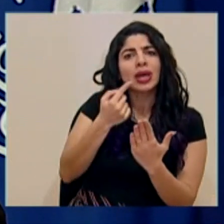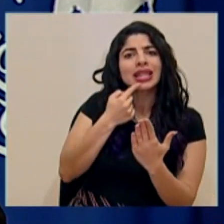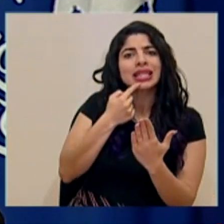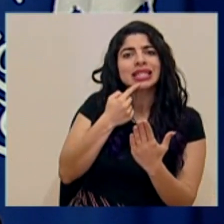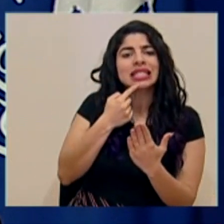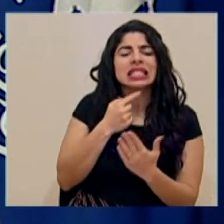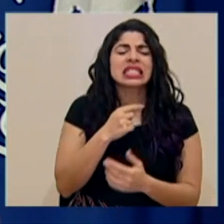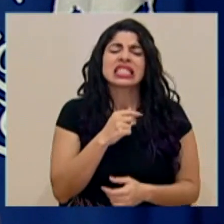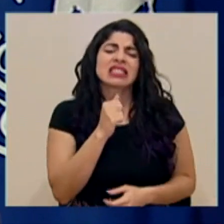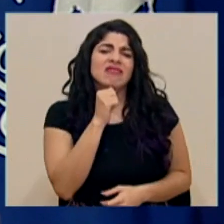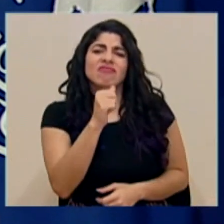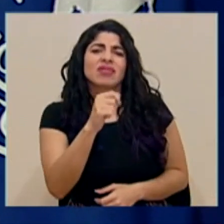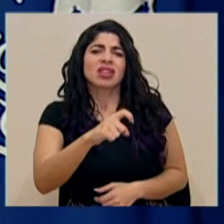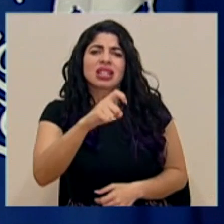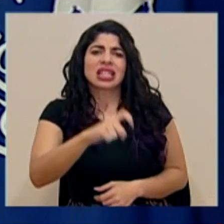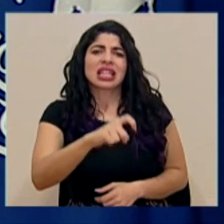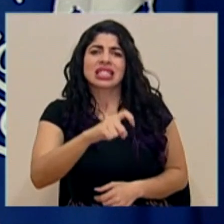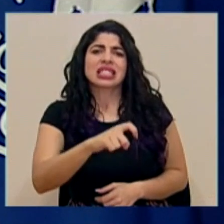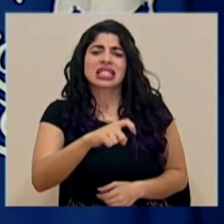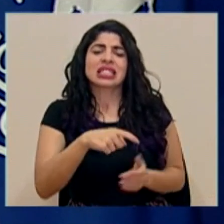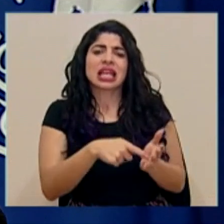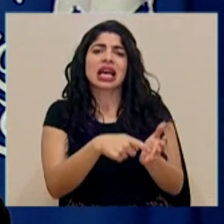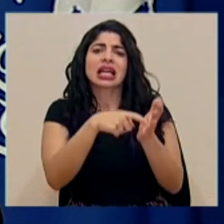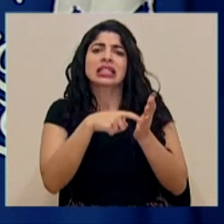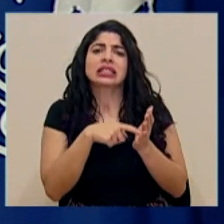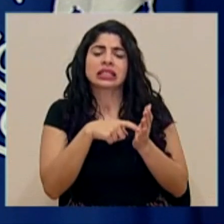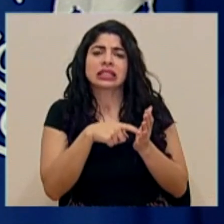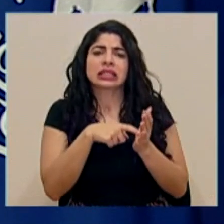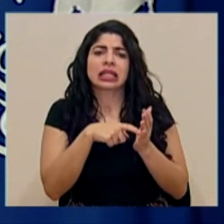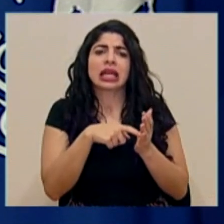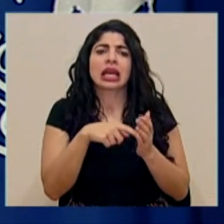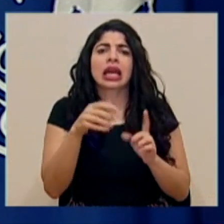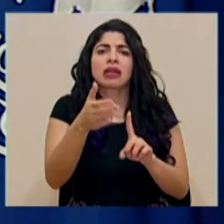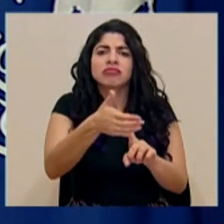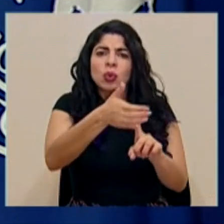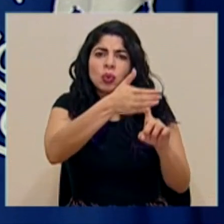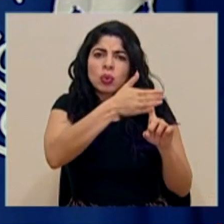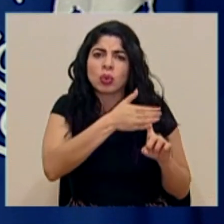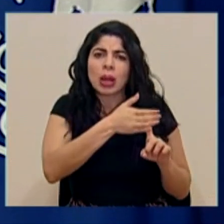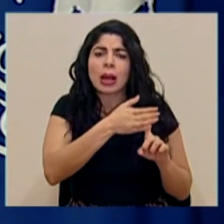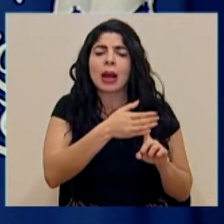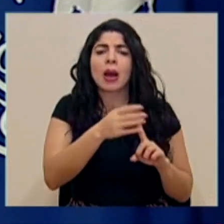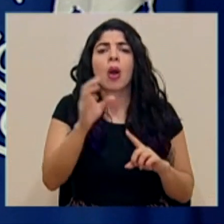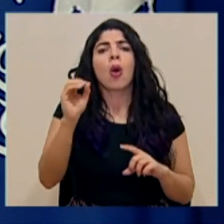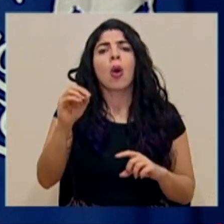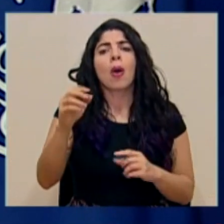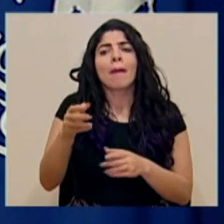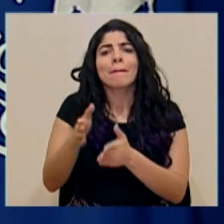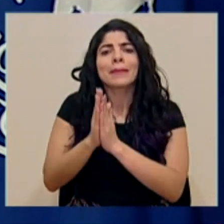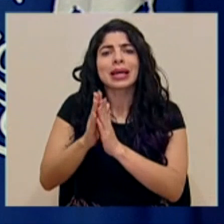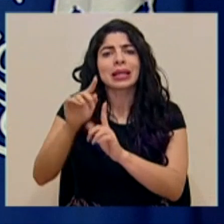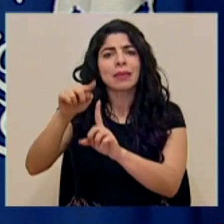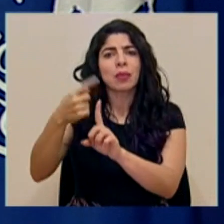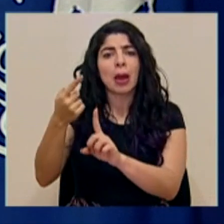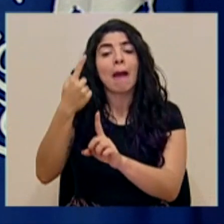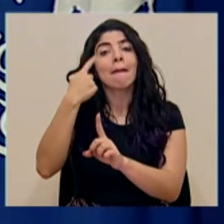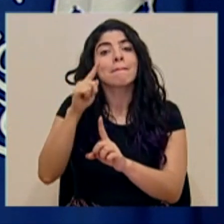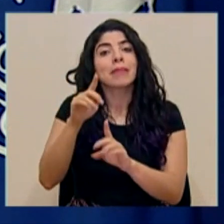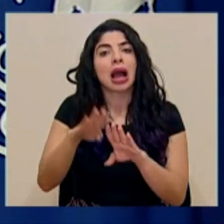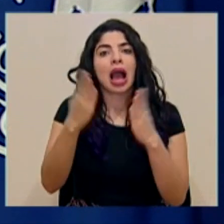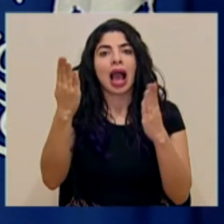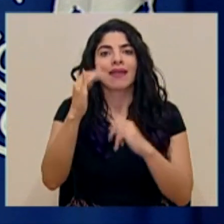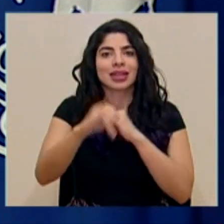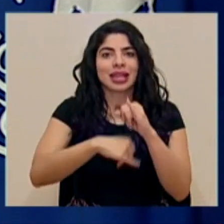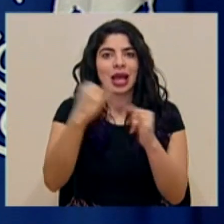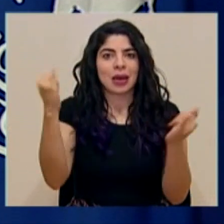considera innecesario exigir pruebas u ordenar cuarentenas para la reanudación de viajes internacionales.